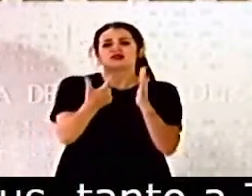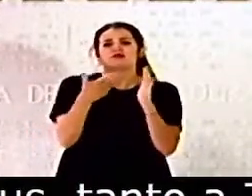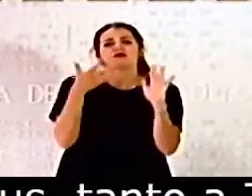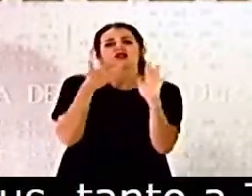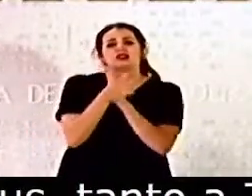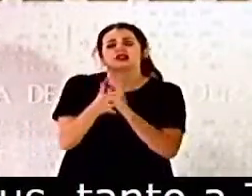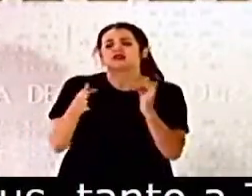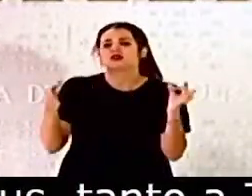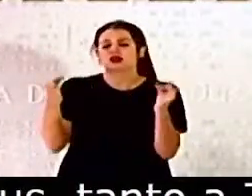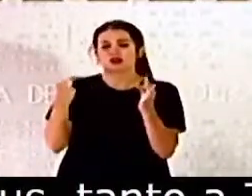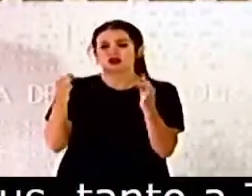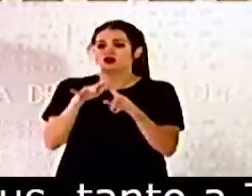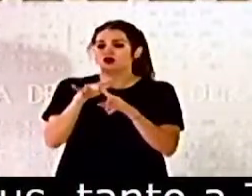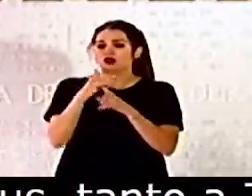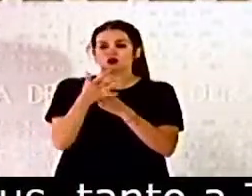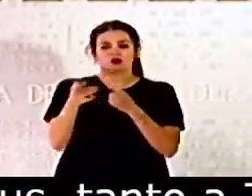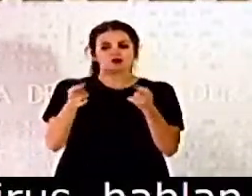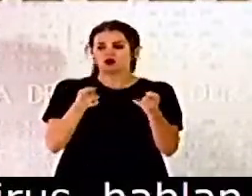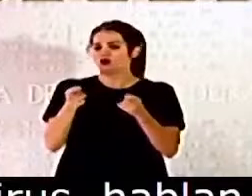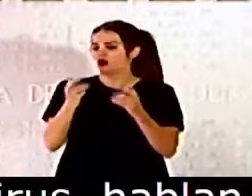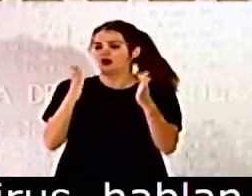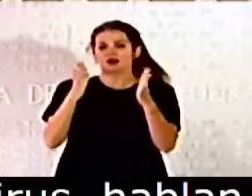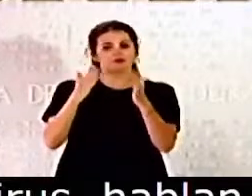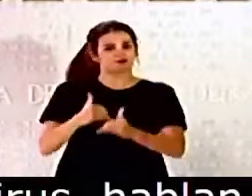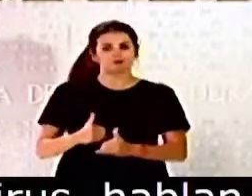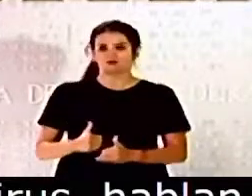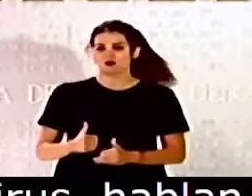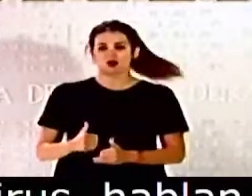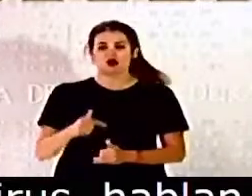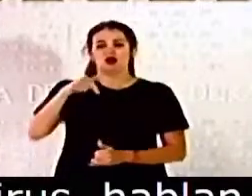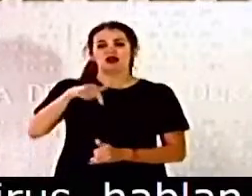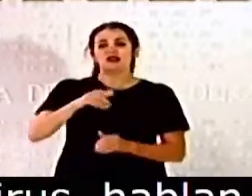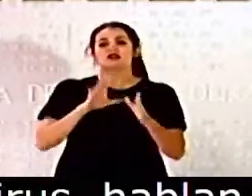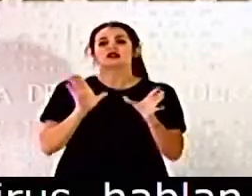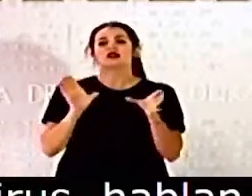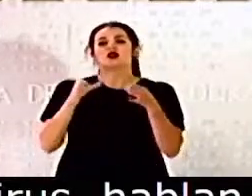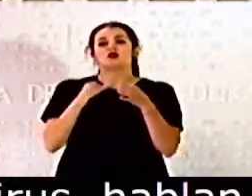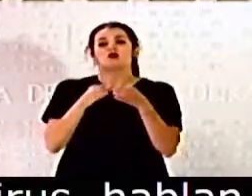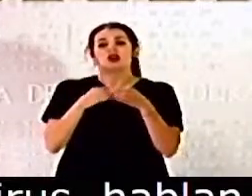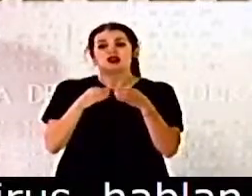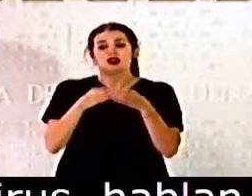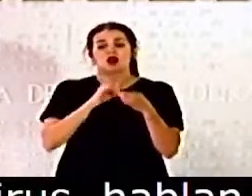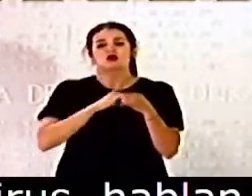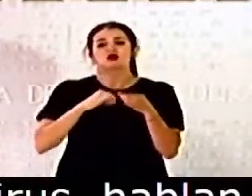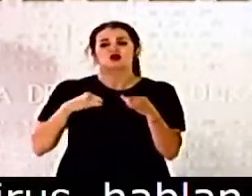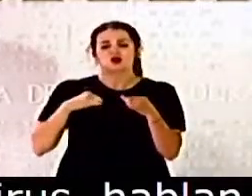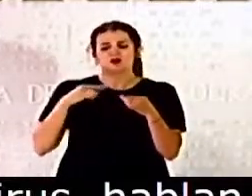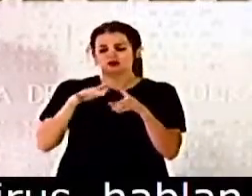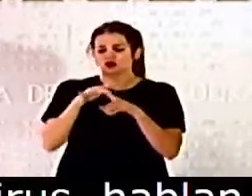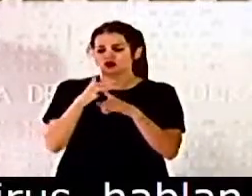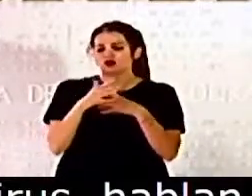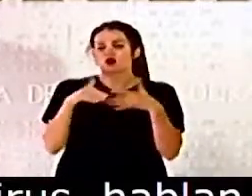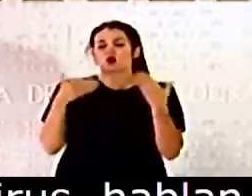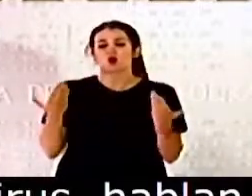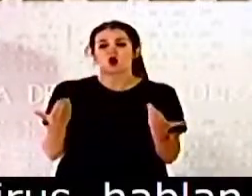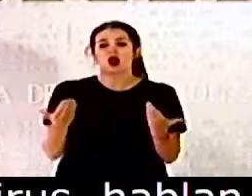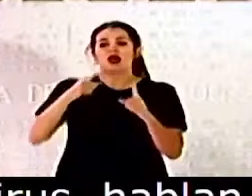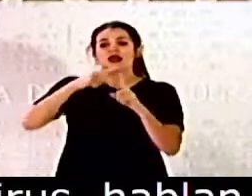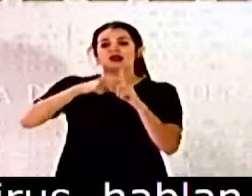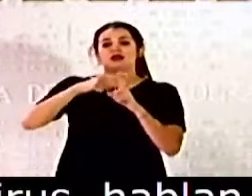comunitaria descontrolada y sitúa a la comunidad autónoma en un nivel de alerta